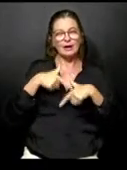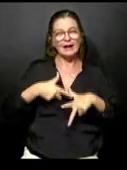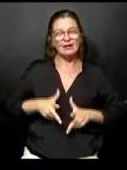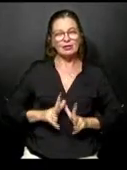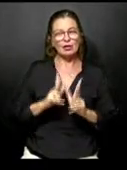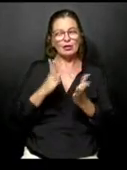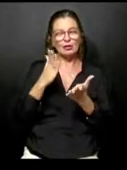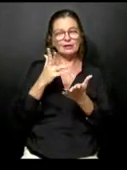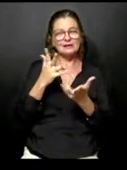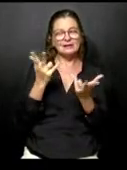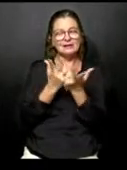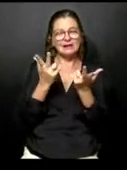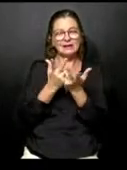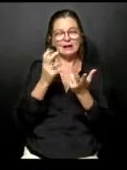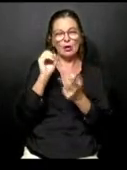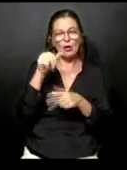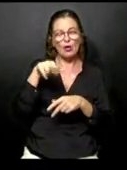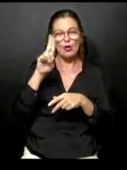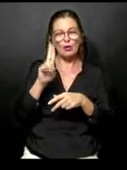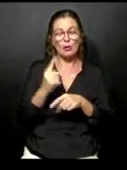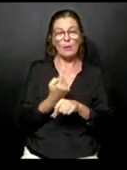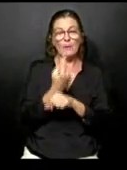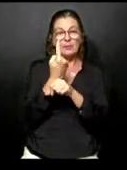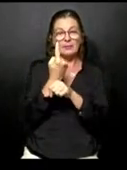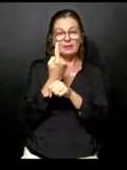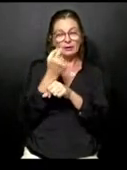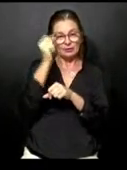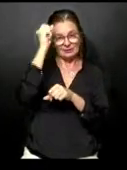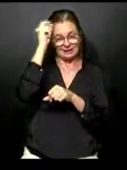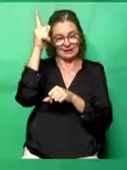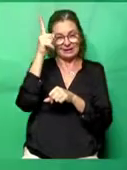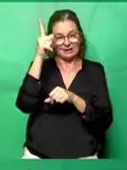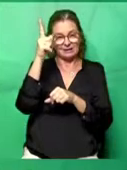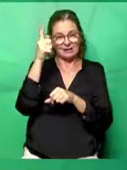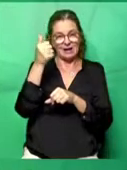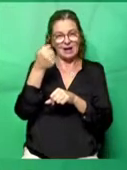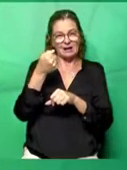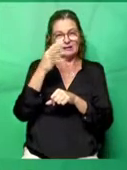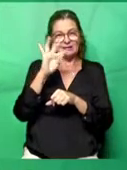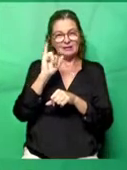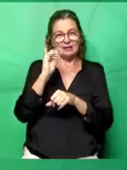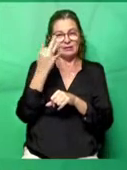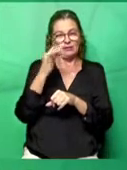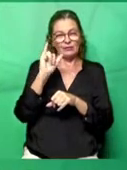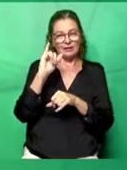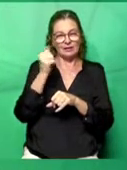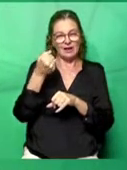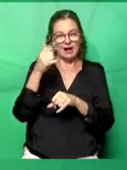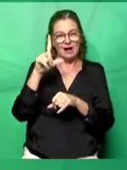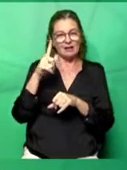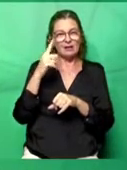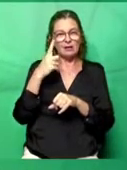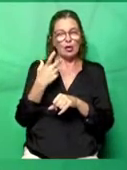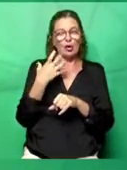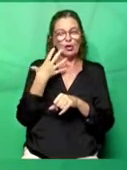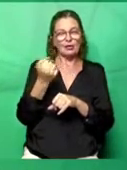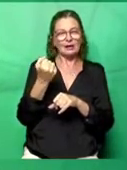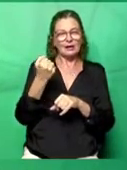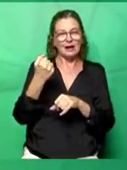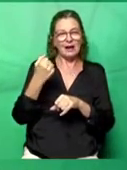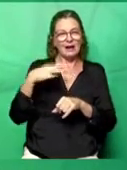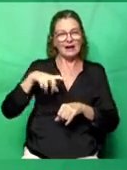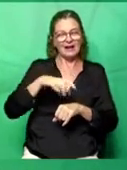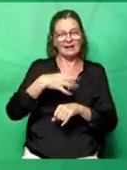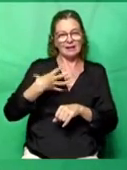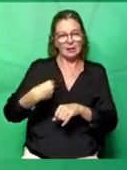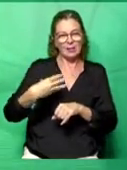presentará en la ONU el que asegura es el primer modelo de inteligencia artificial que detecta precozmente el cáncer de mama con más del